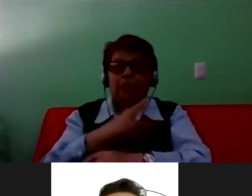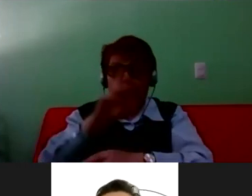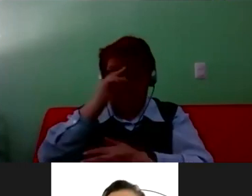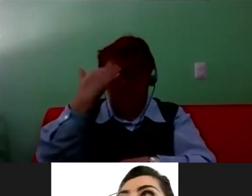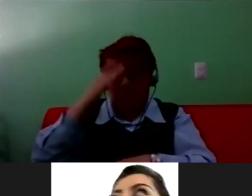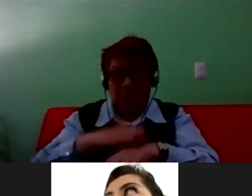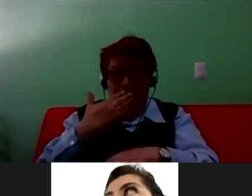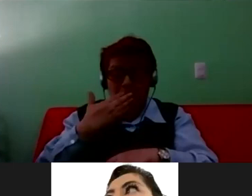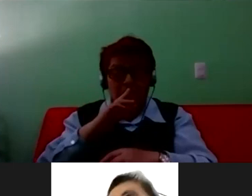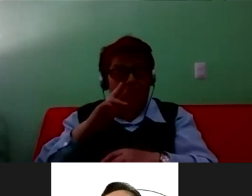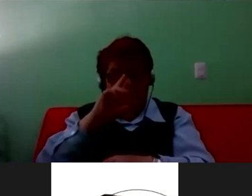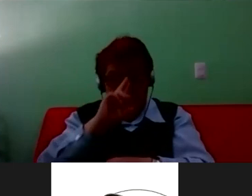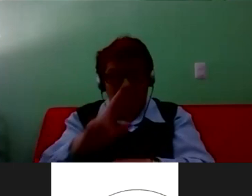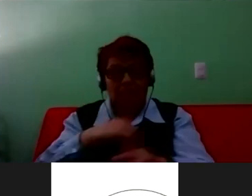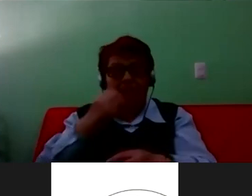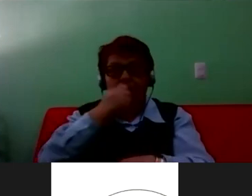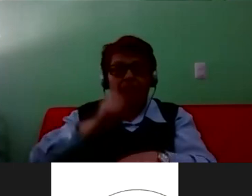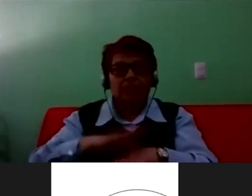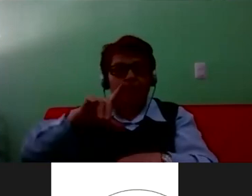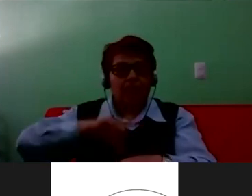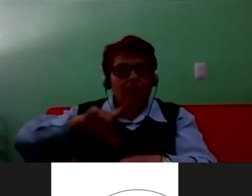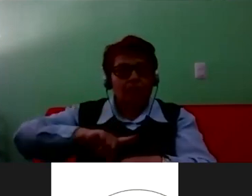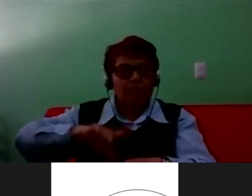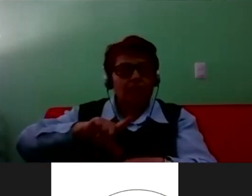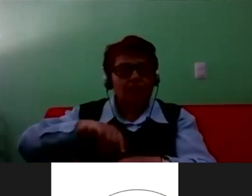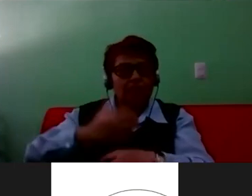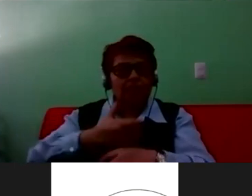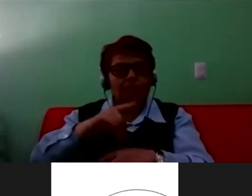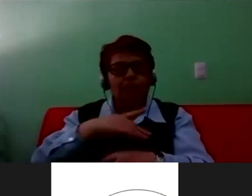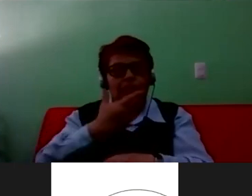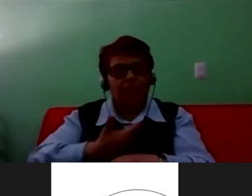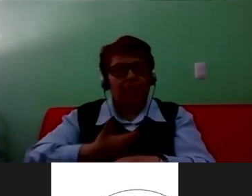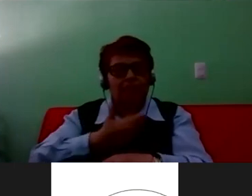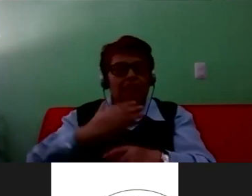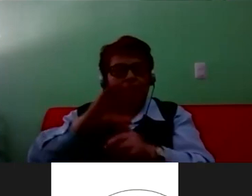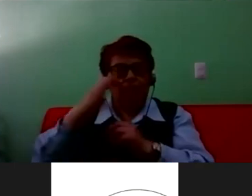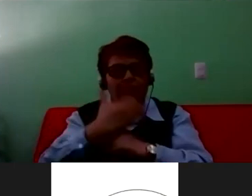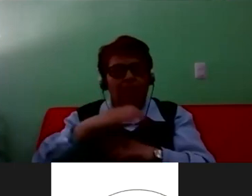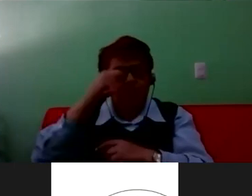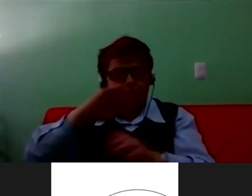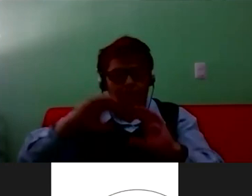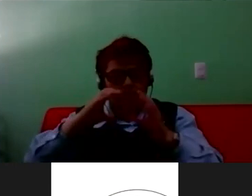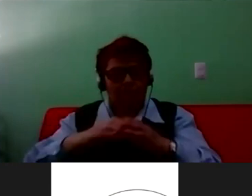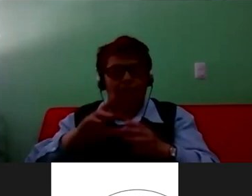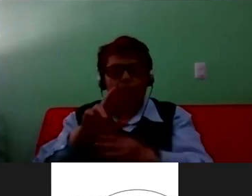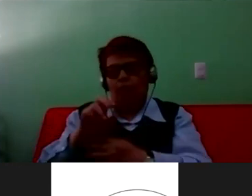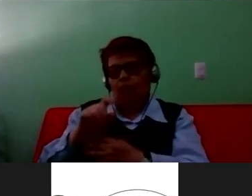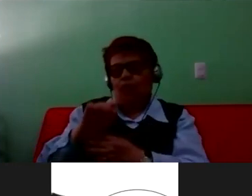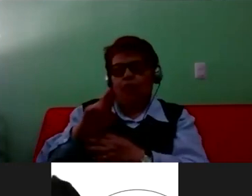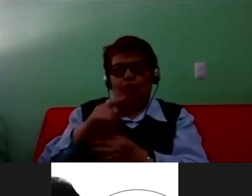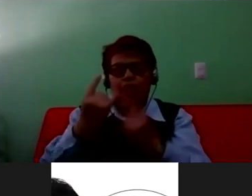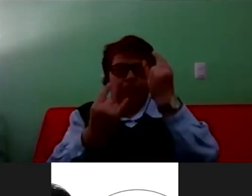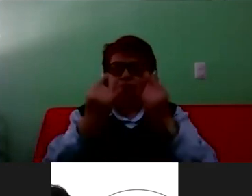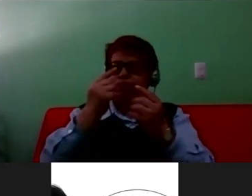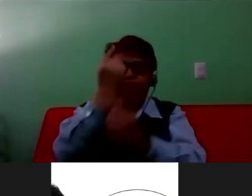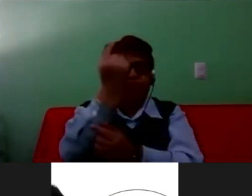tal distinción es a la titular de la Secretaría de Gobernación, en su carácter de presidenta del Consejo Consultivo de la Rotonda de las Personas Ilustres,